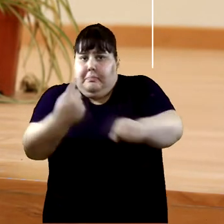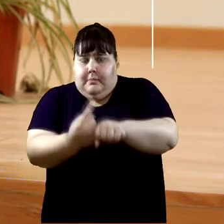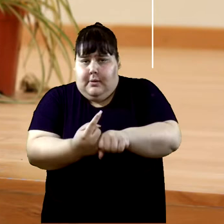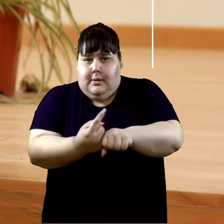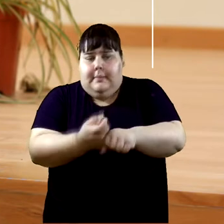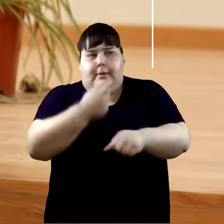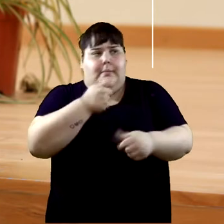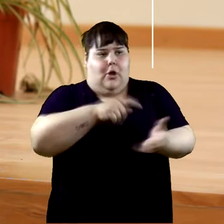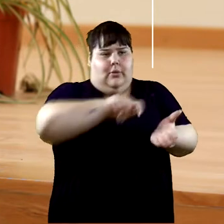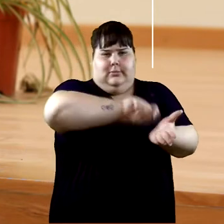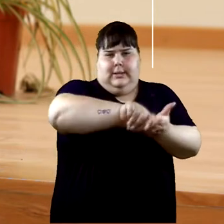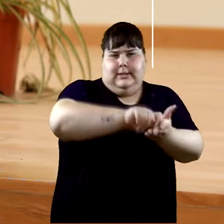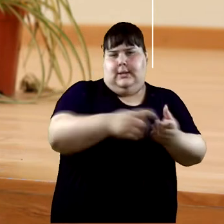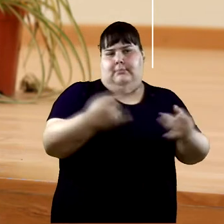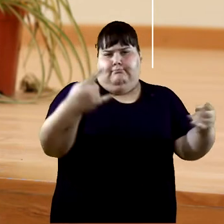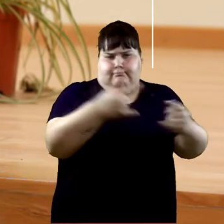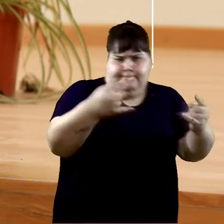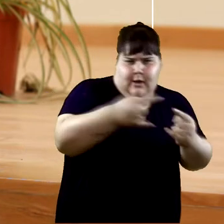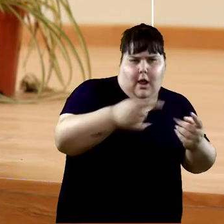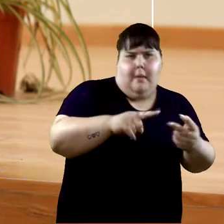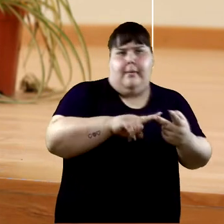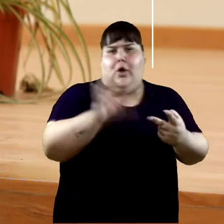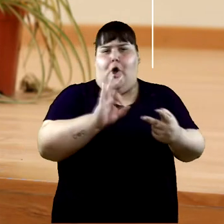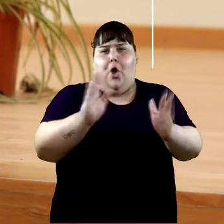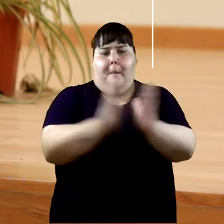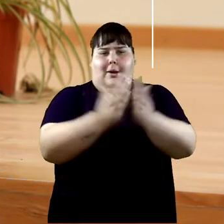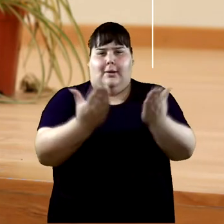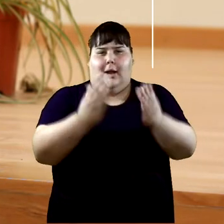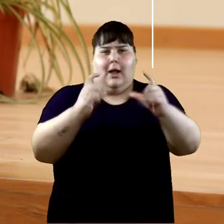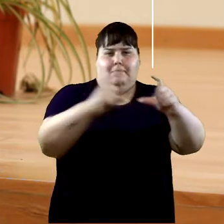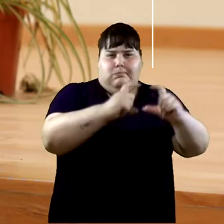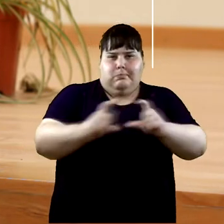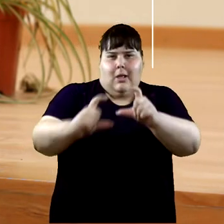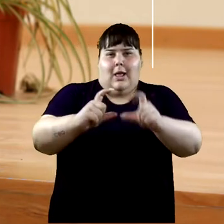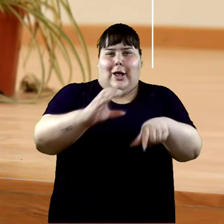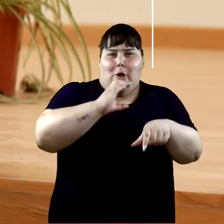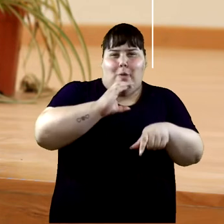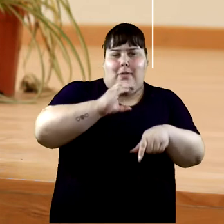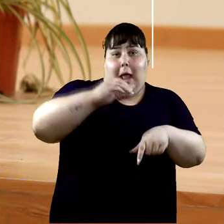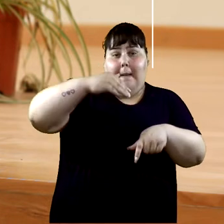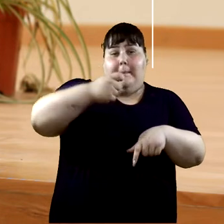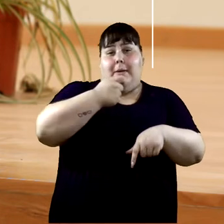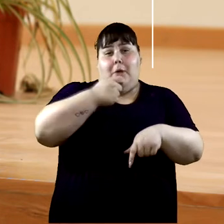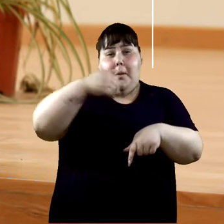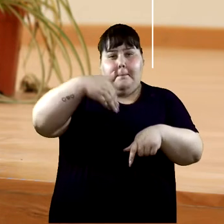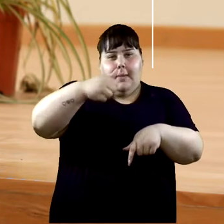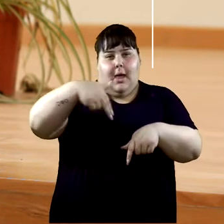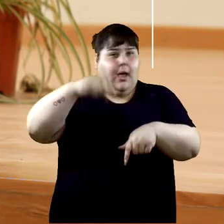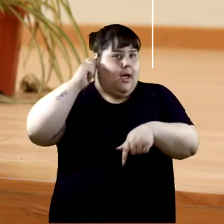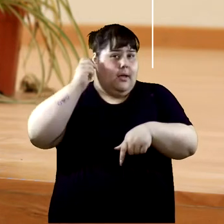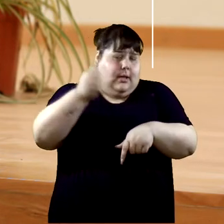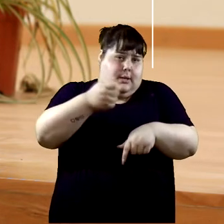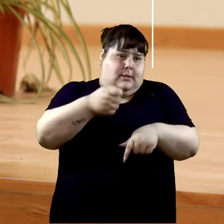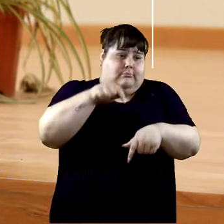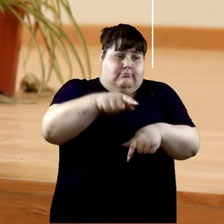a través de la letra del rap oa través de la letra de un cómic como el manga puede ofrecer una modalidad